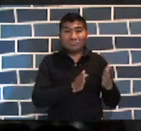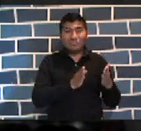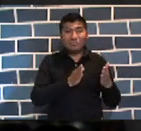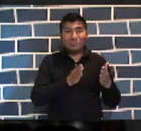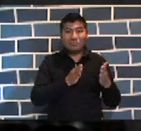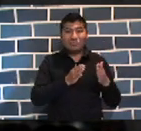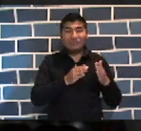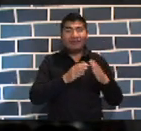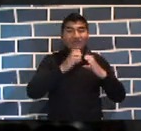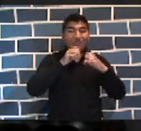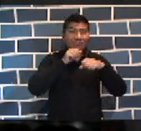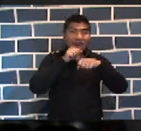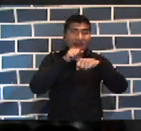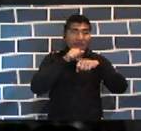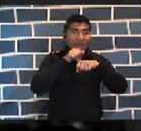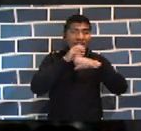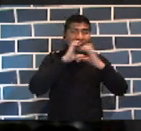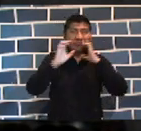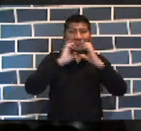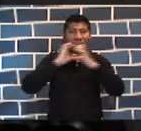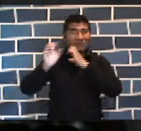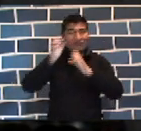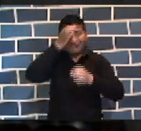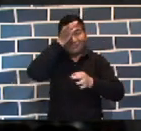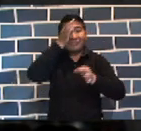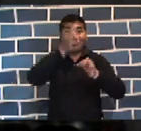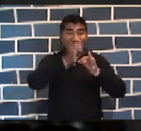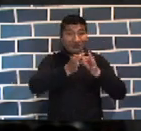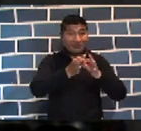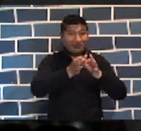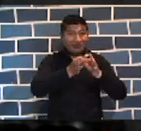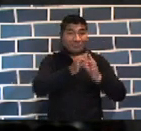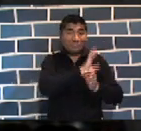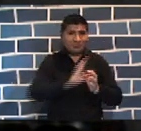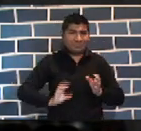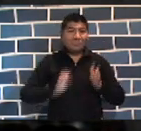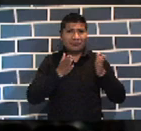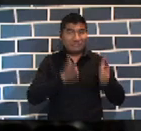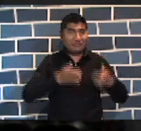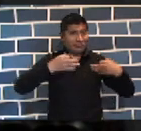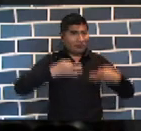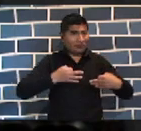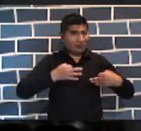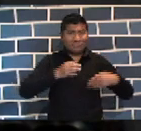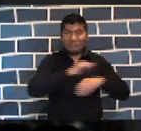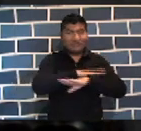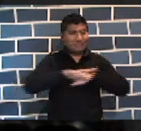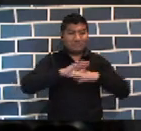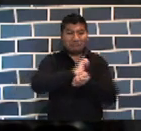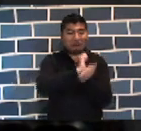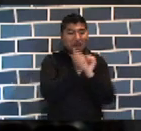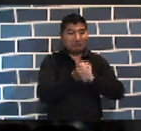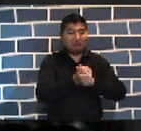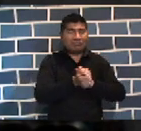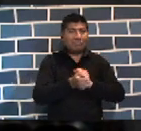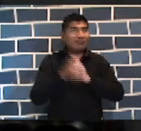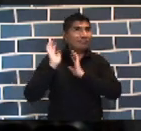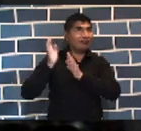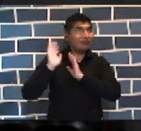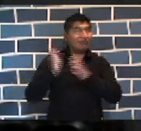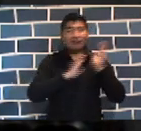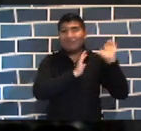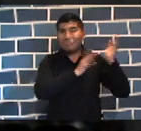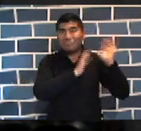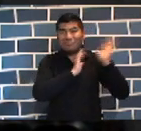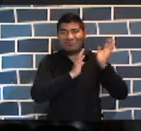somos comunicadores de la fe. El cristiano no se convierte en cualquier parlanchín que